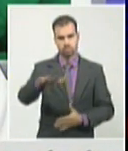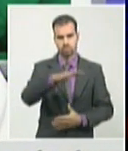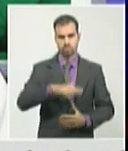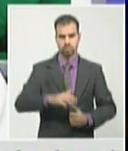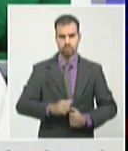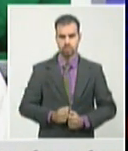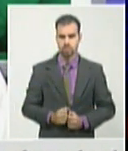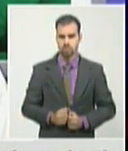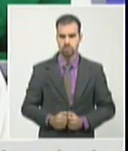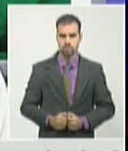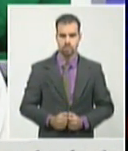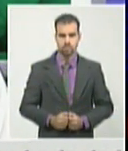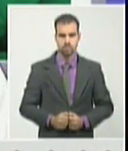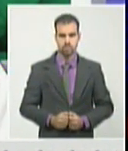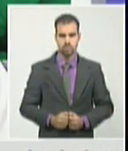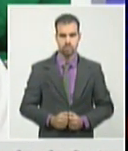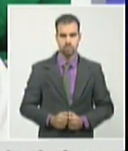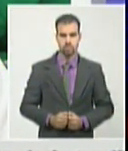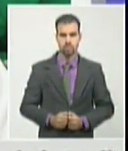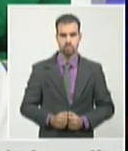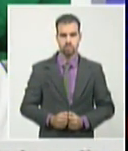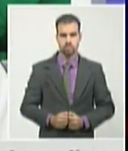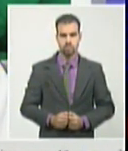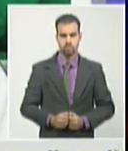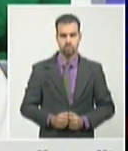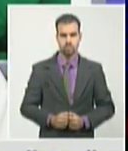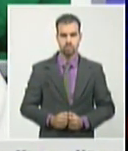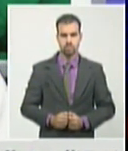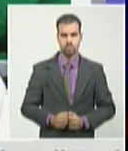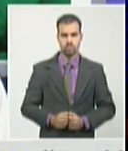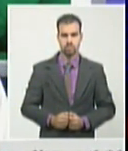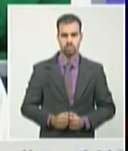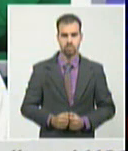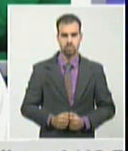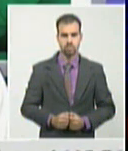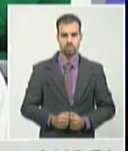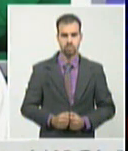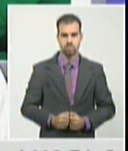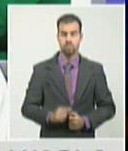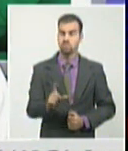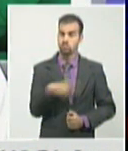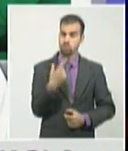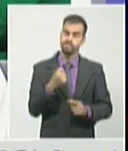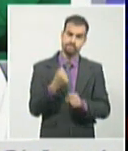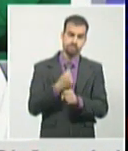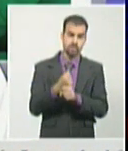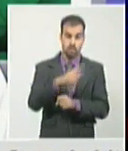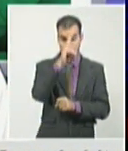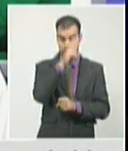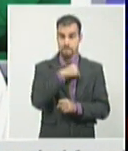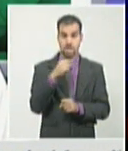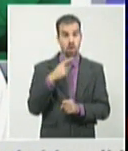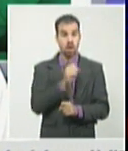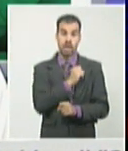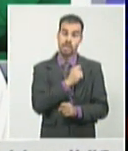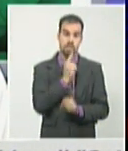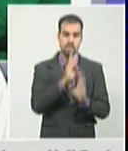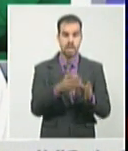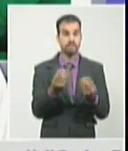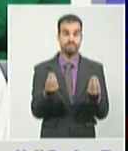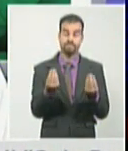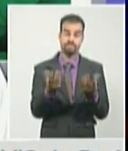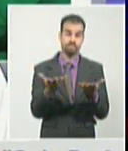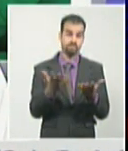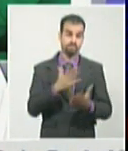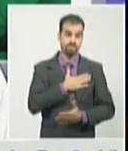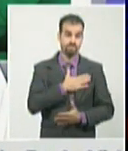como siempre explicamos todos los que trabajamos para revisar esto pues lamentamos mucho este fallecimiento